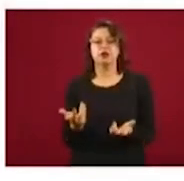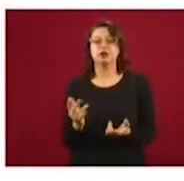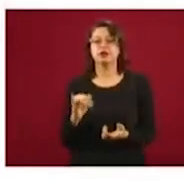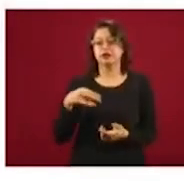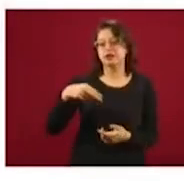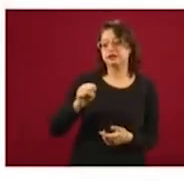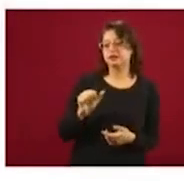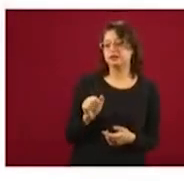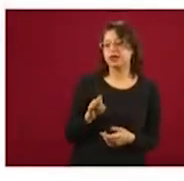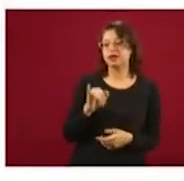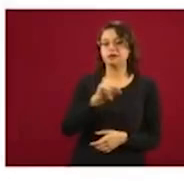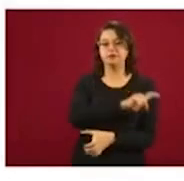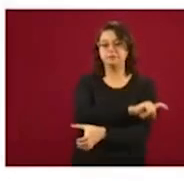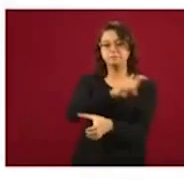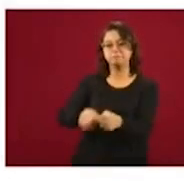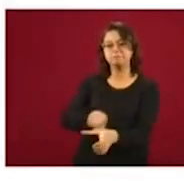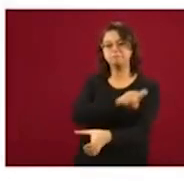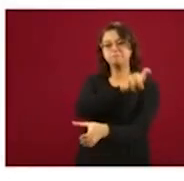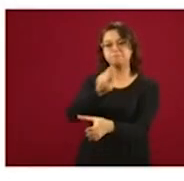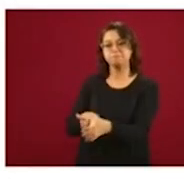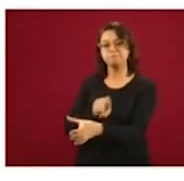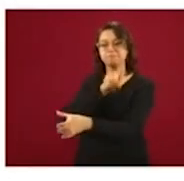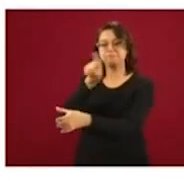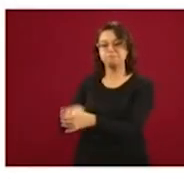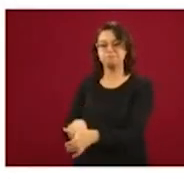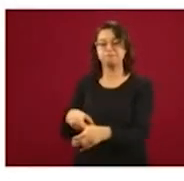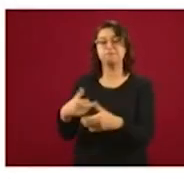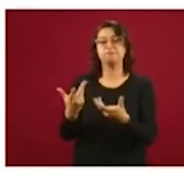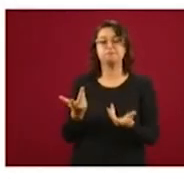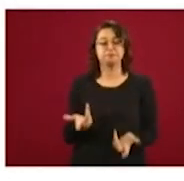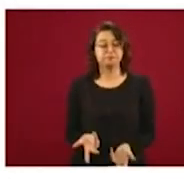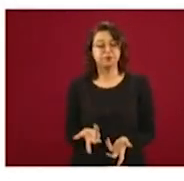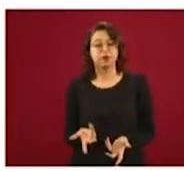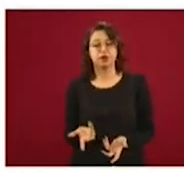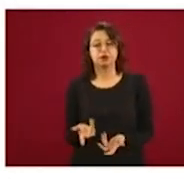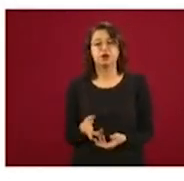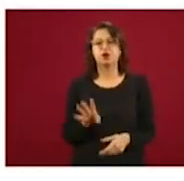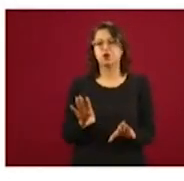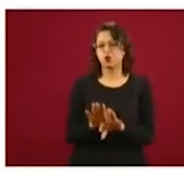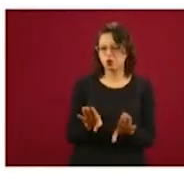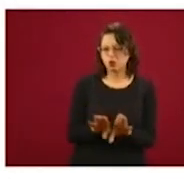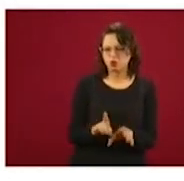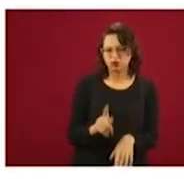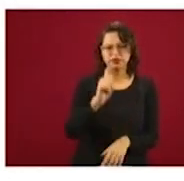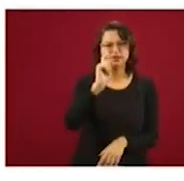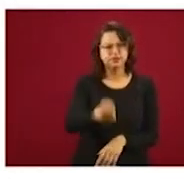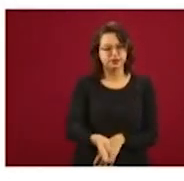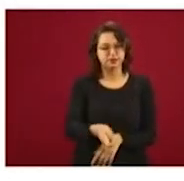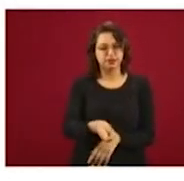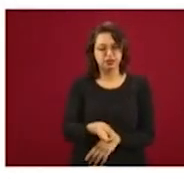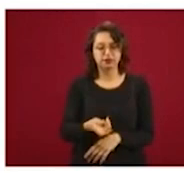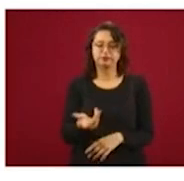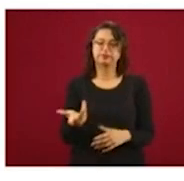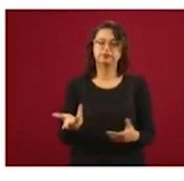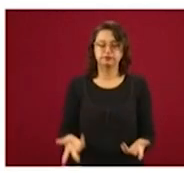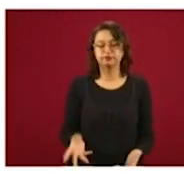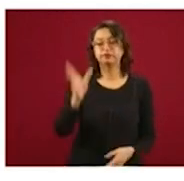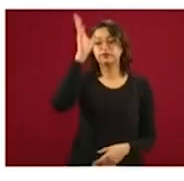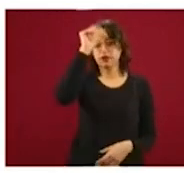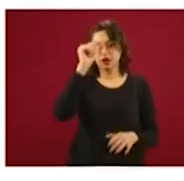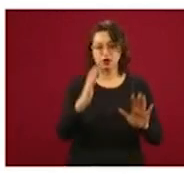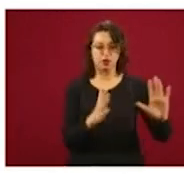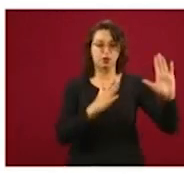para el Bienestar. La adhesión fundamentalmente consiste, como lo habíamos dicho, en el compromiso